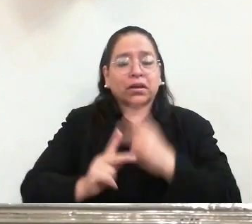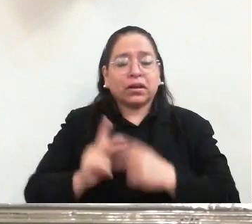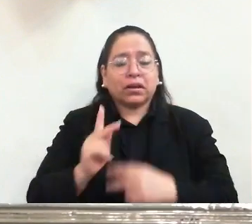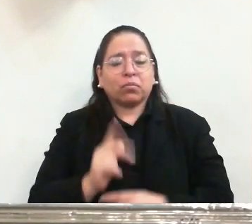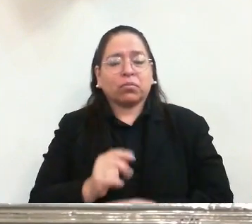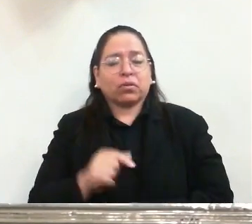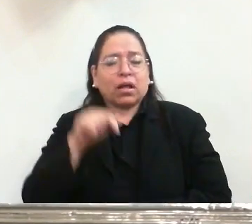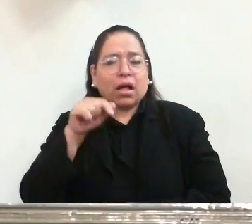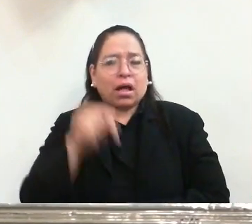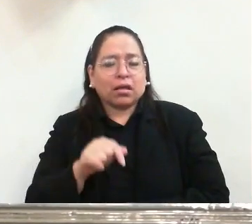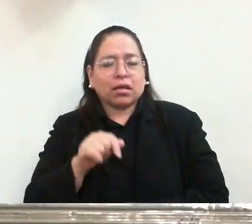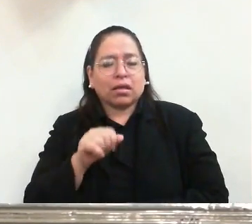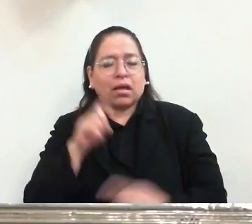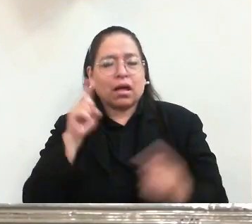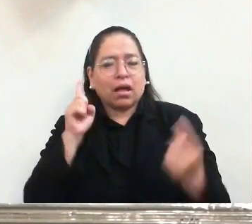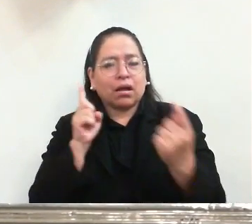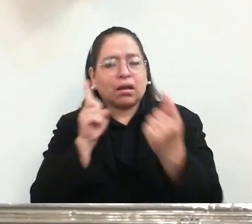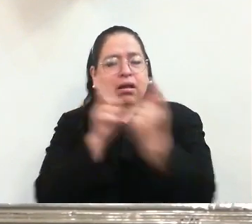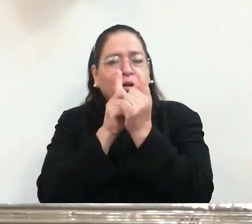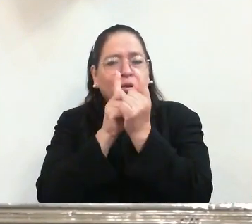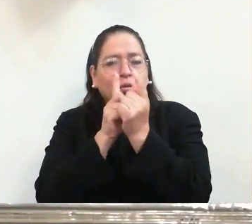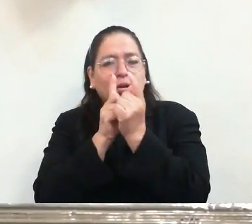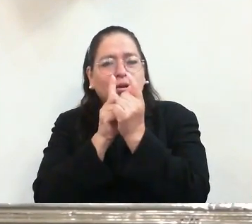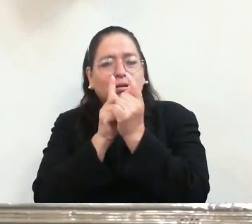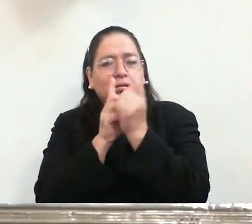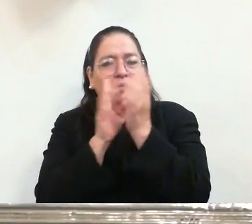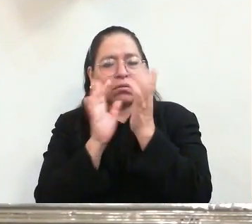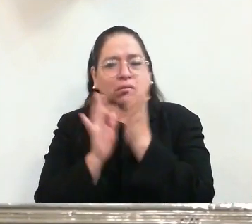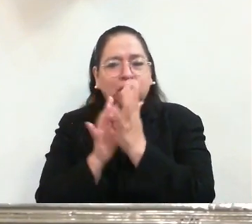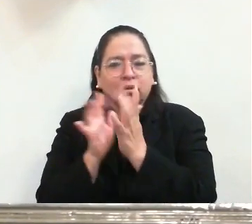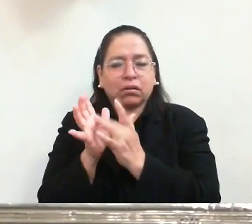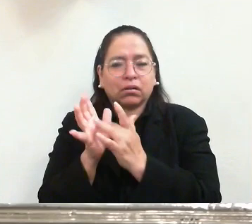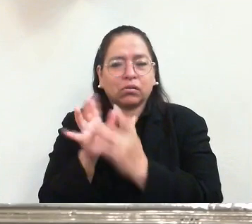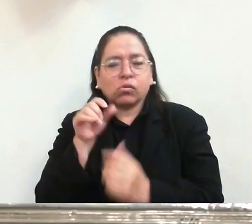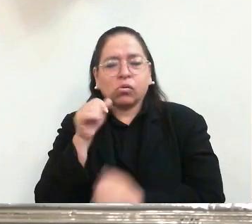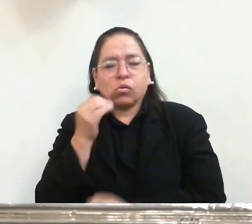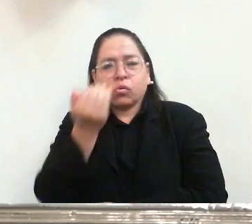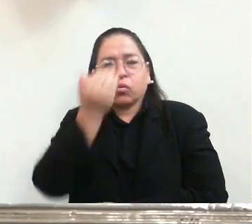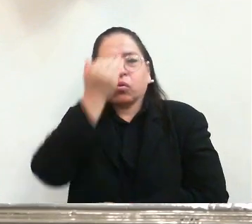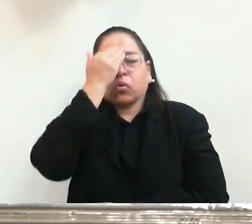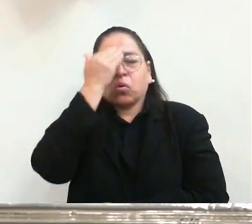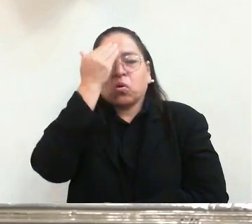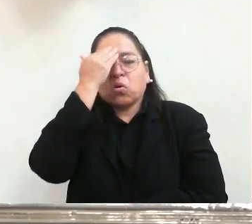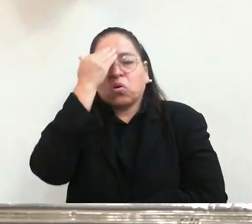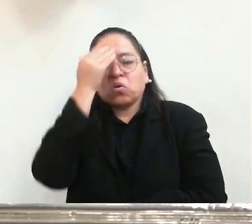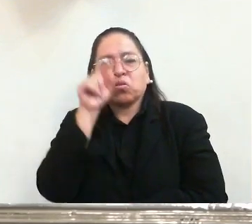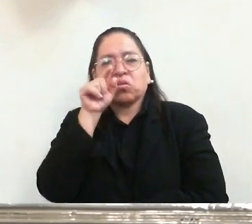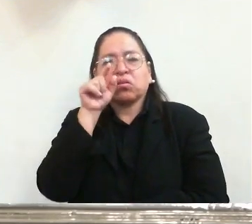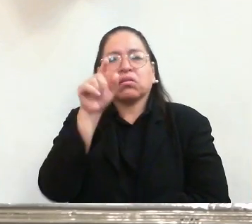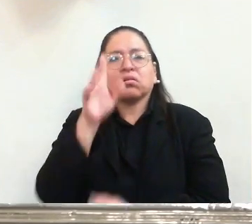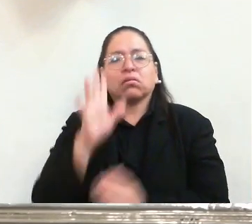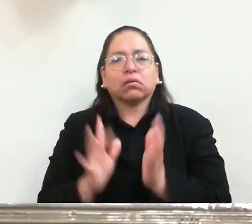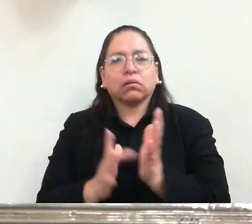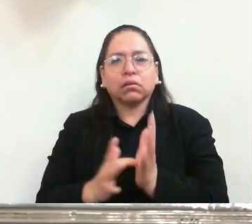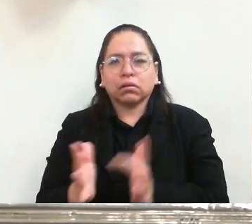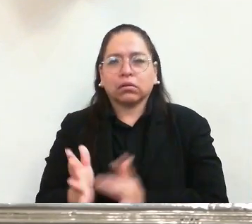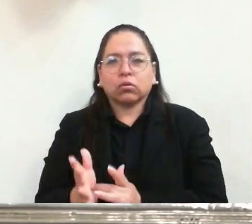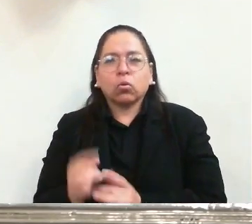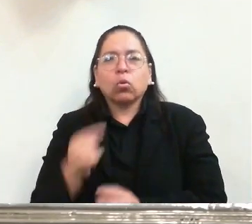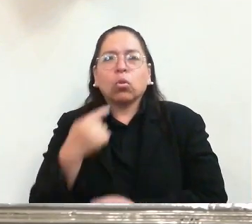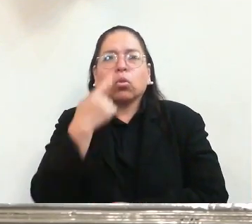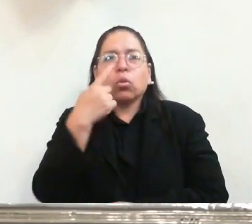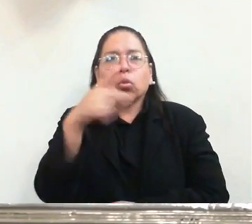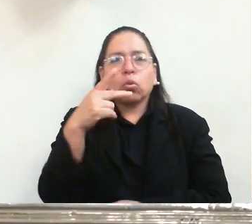mirarlo a él conocerlo qué hace que